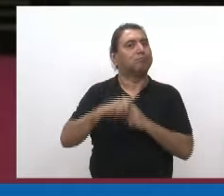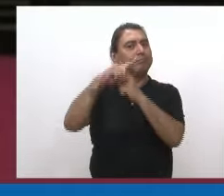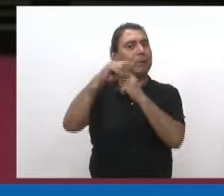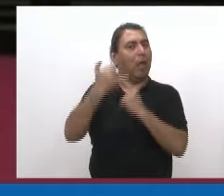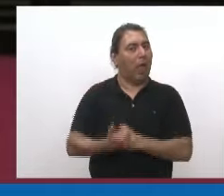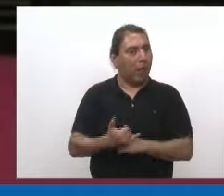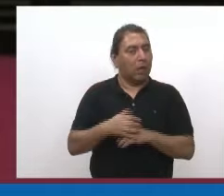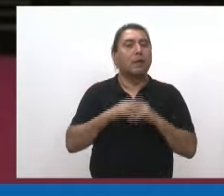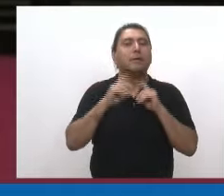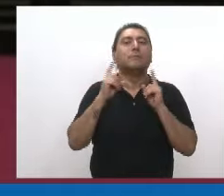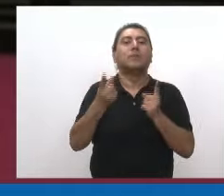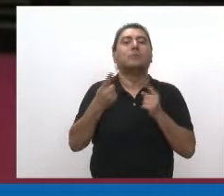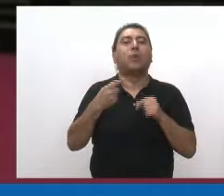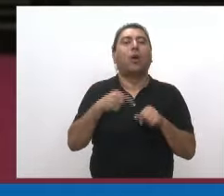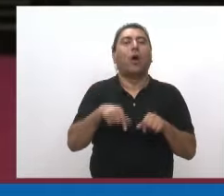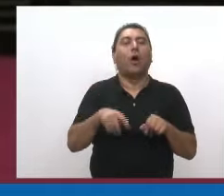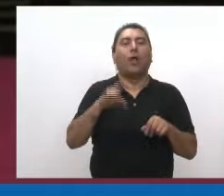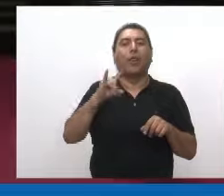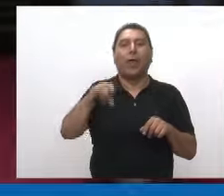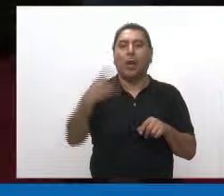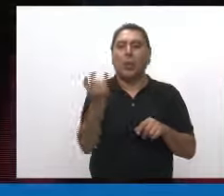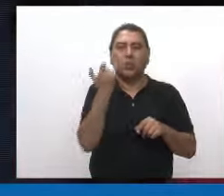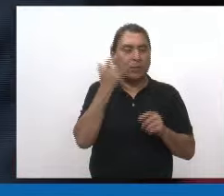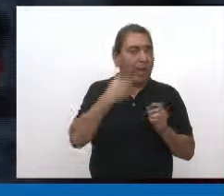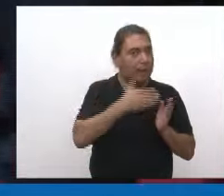Desde que está vigente este DNU,